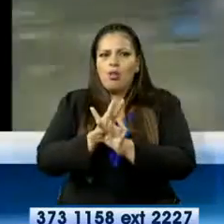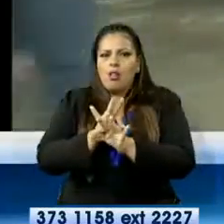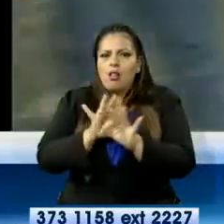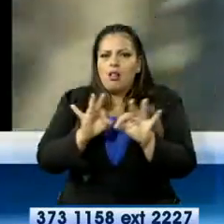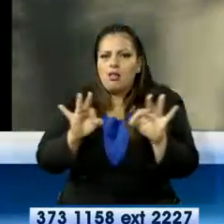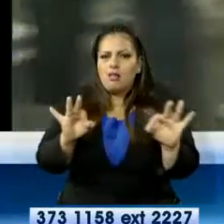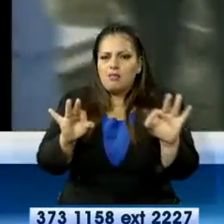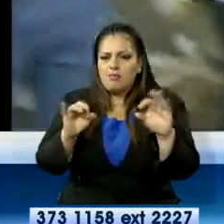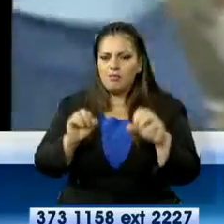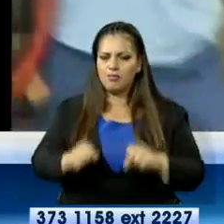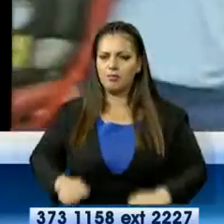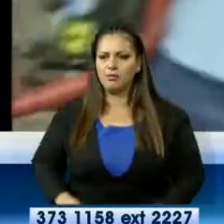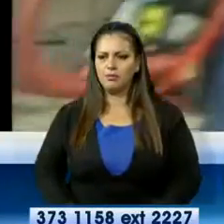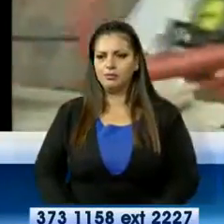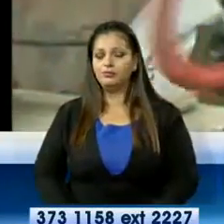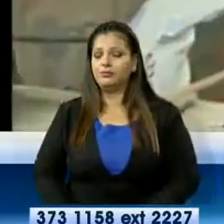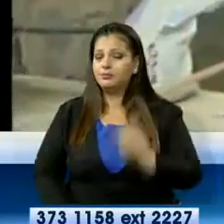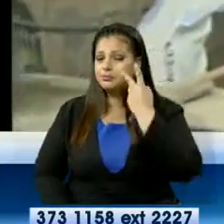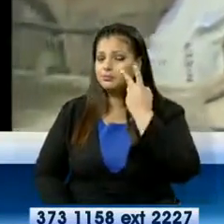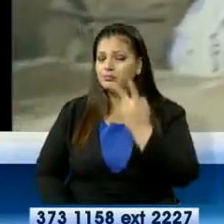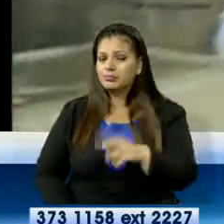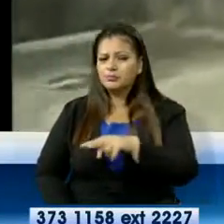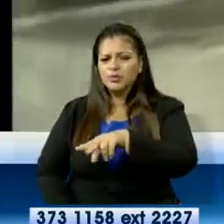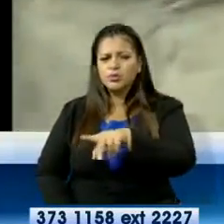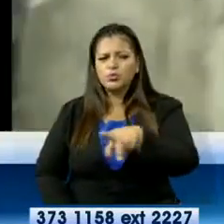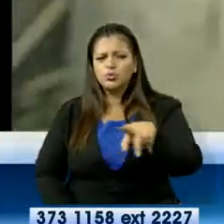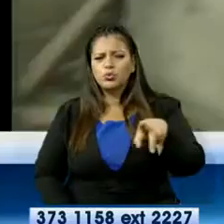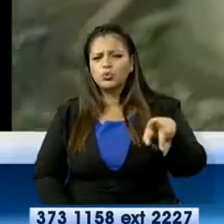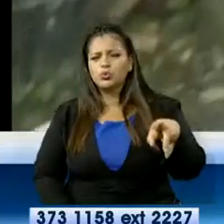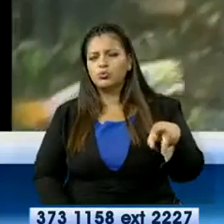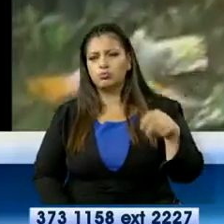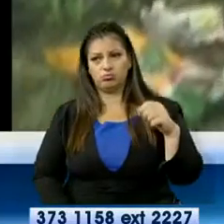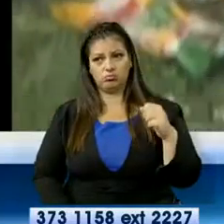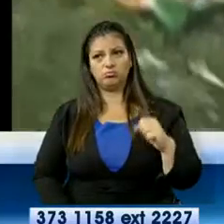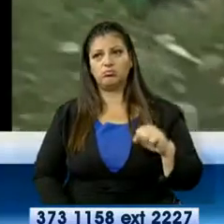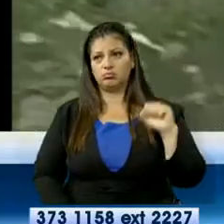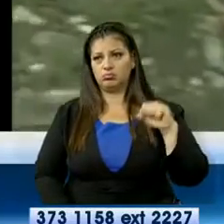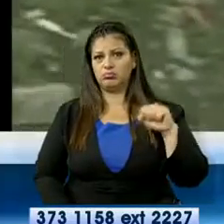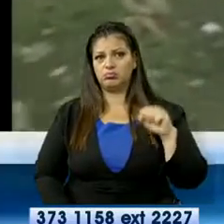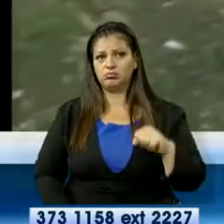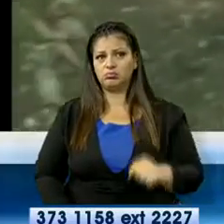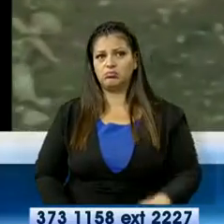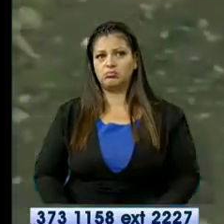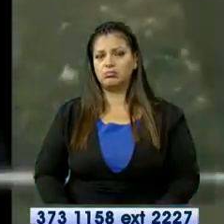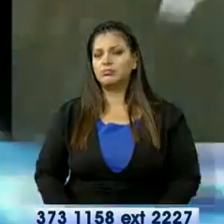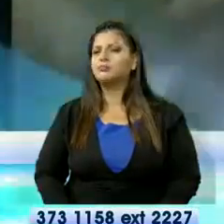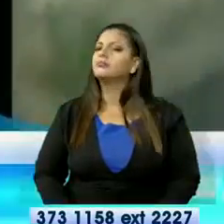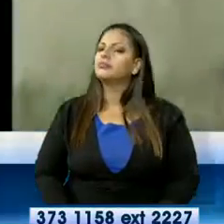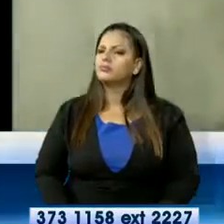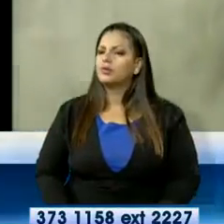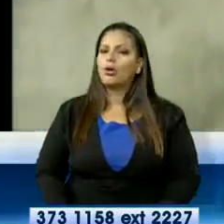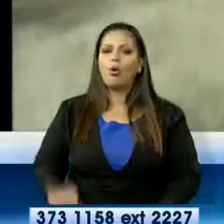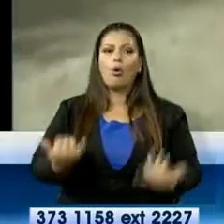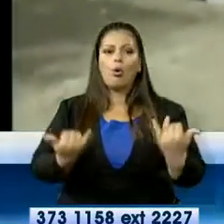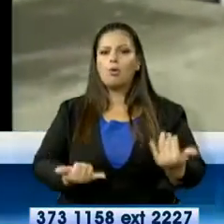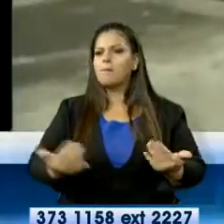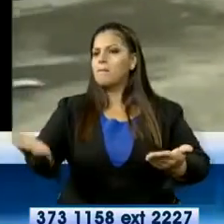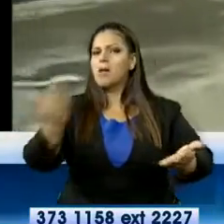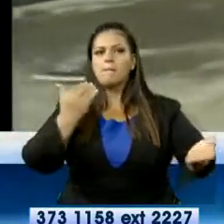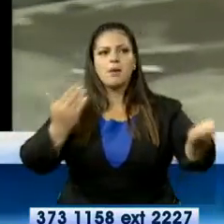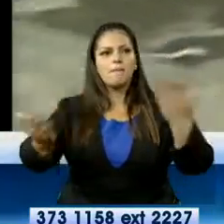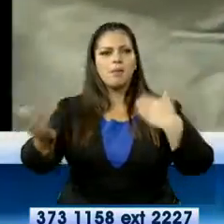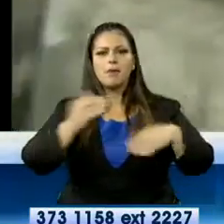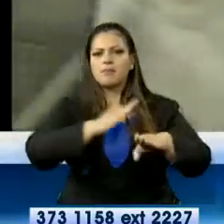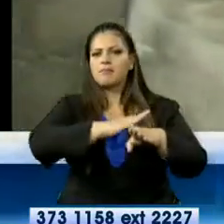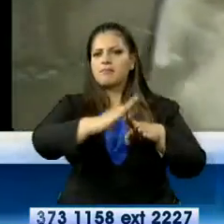encontrado en este momento en muchos elementos que puede tener ahí para el mosquito invitamos a ciudadanía para que estén a sus patios limpios